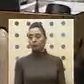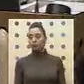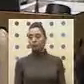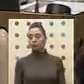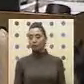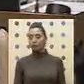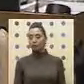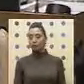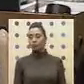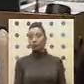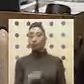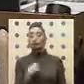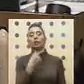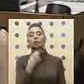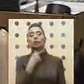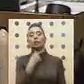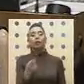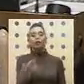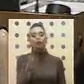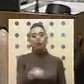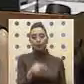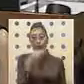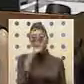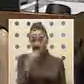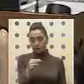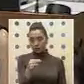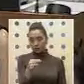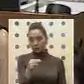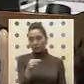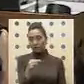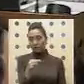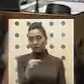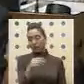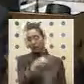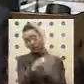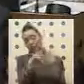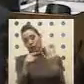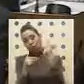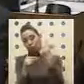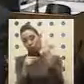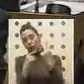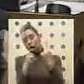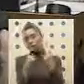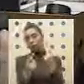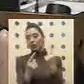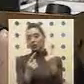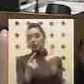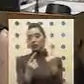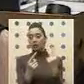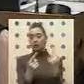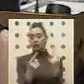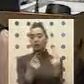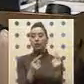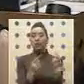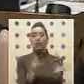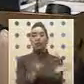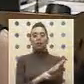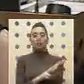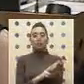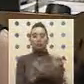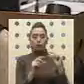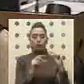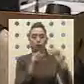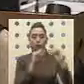que a mí me gustaría volver a insistir en particular sobre una de ellas. Se dice que sería un impuesto